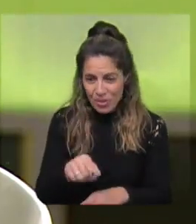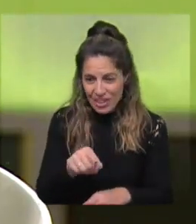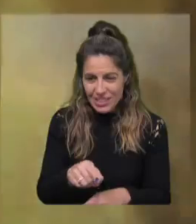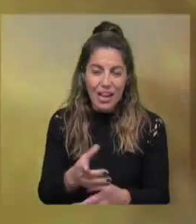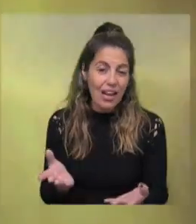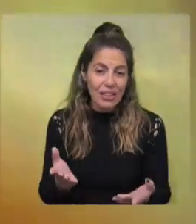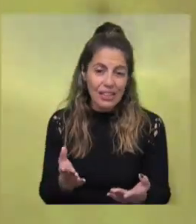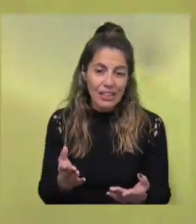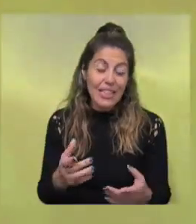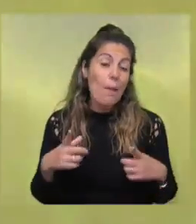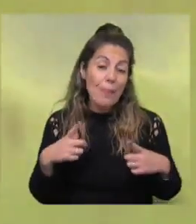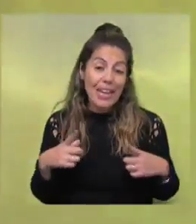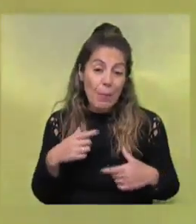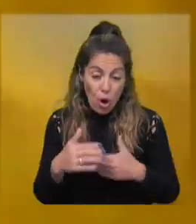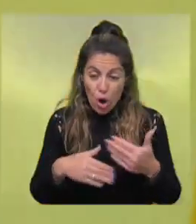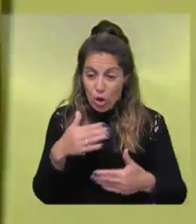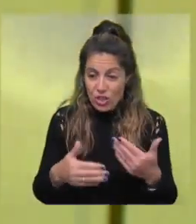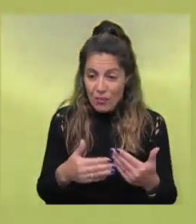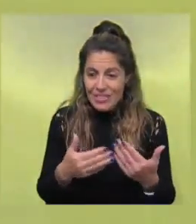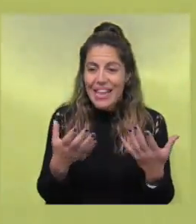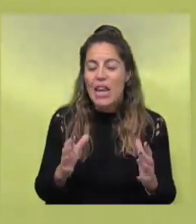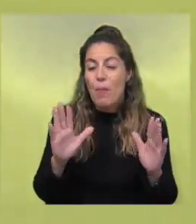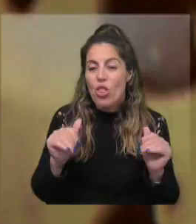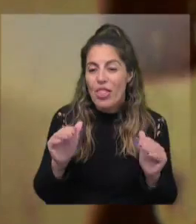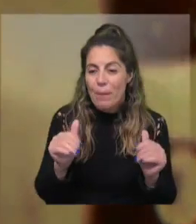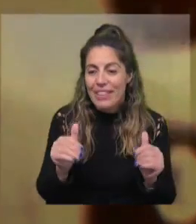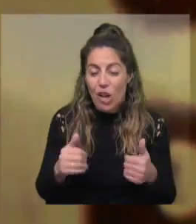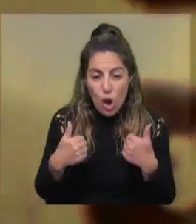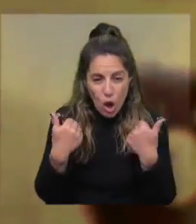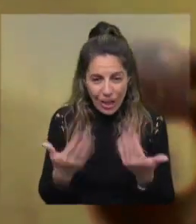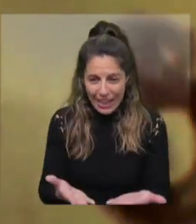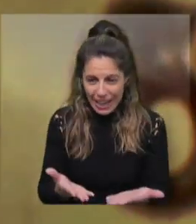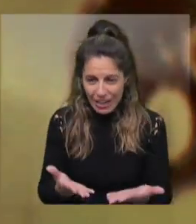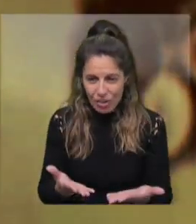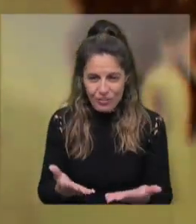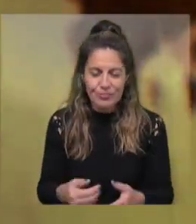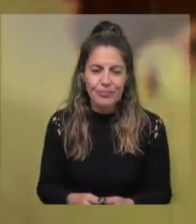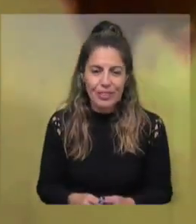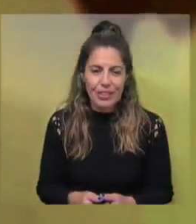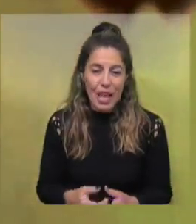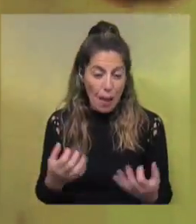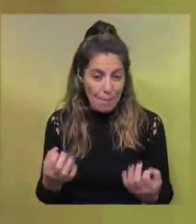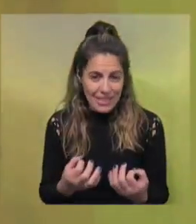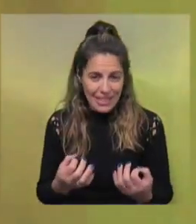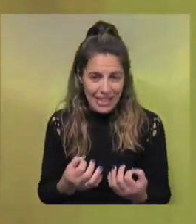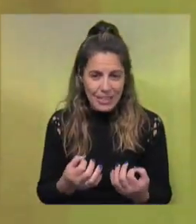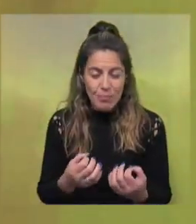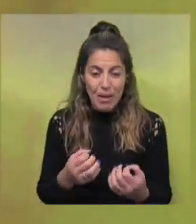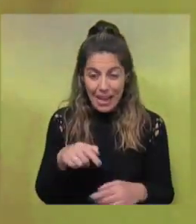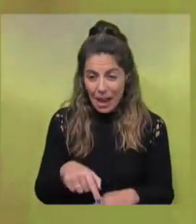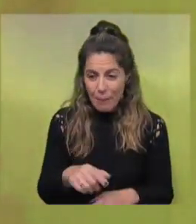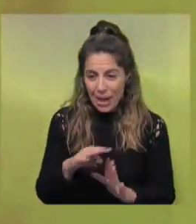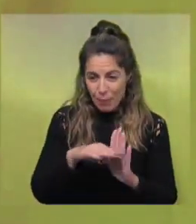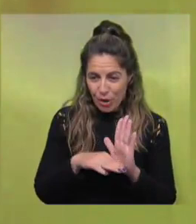nada, esperamos los avances, los queremos despedir con los regalos de Istica Objetos, que son especiales para Sobre Ciencia. Así que